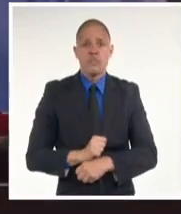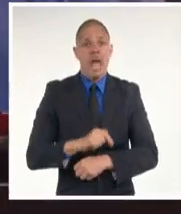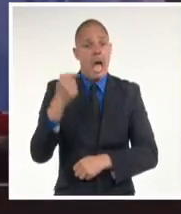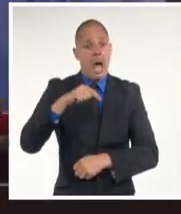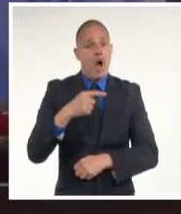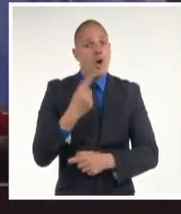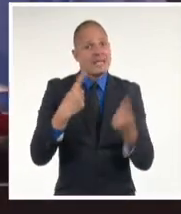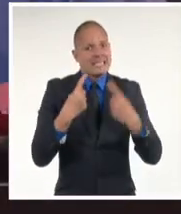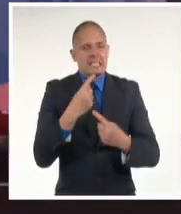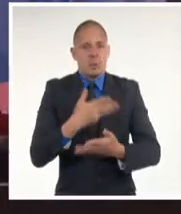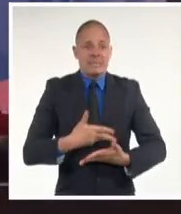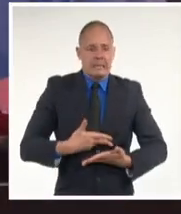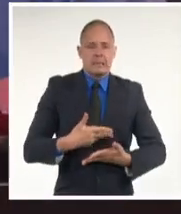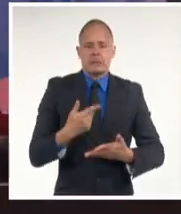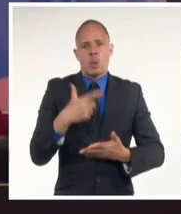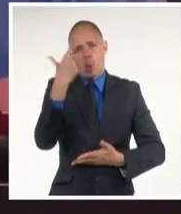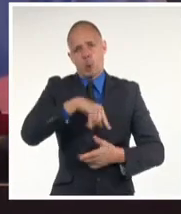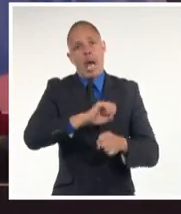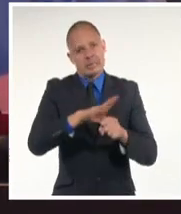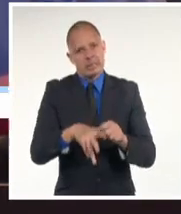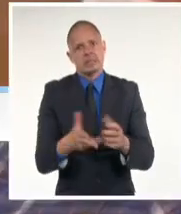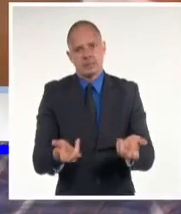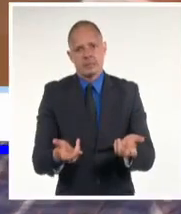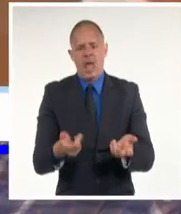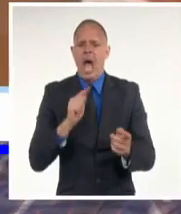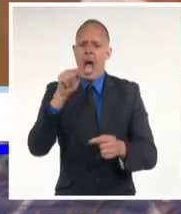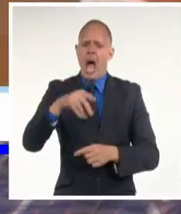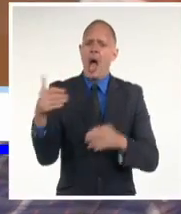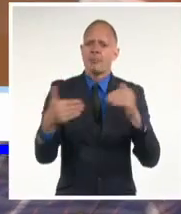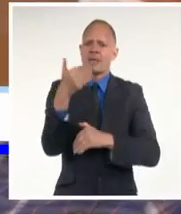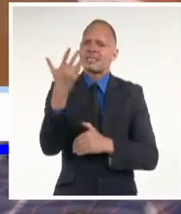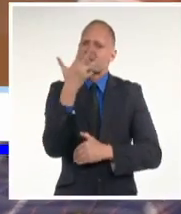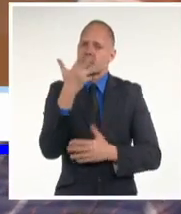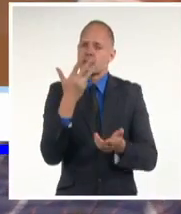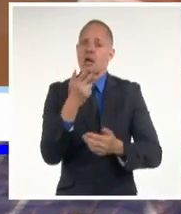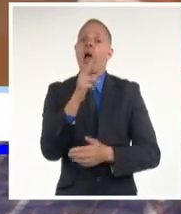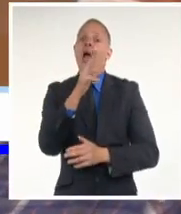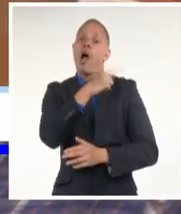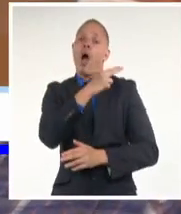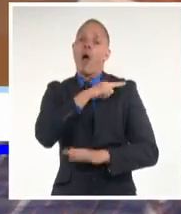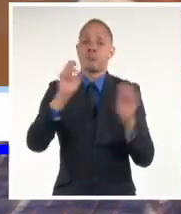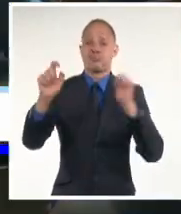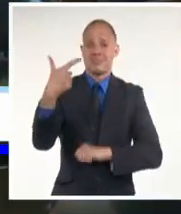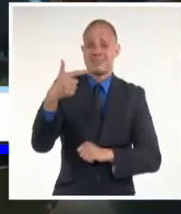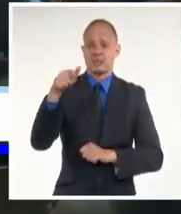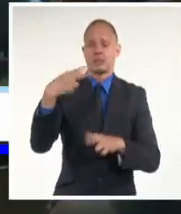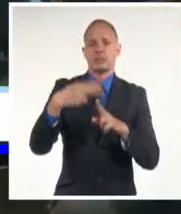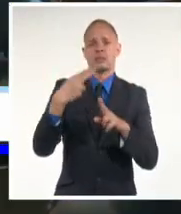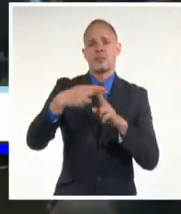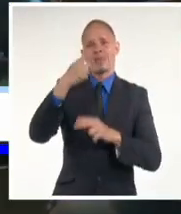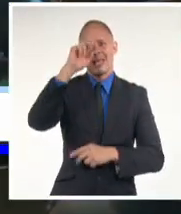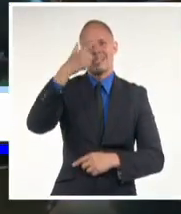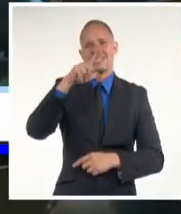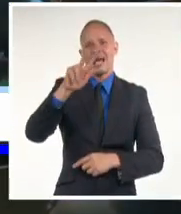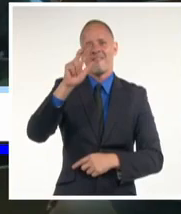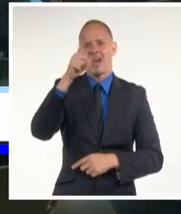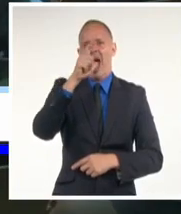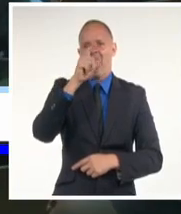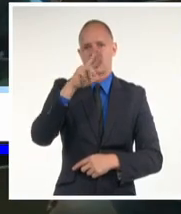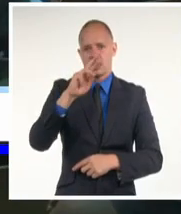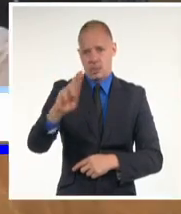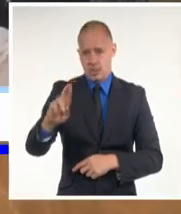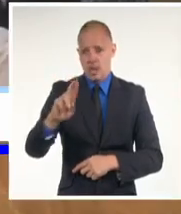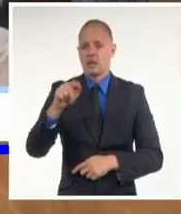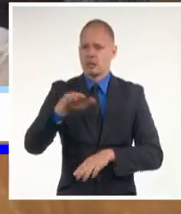Encabezado por el vicepresidente cubano Salvador Valdés Mesa, en el intercambio con productores de más de 40 estructuras agropecuarias de la provincia,